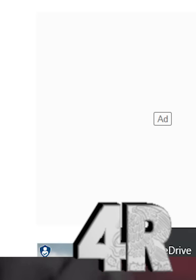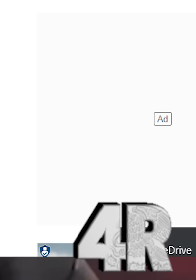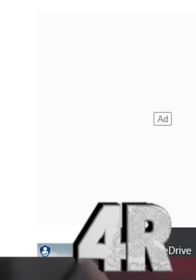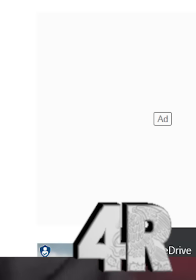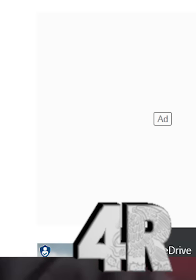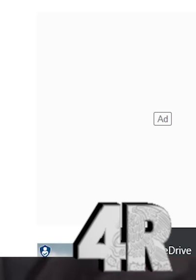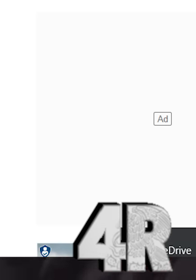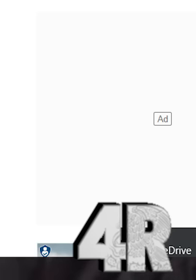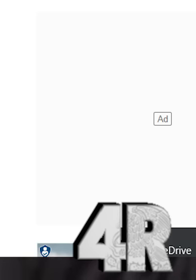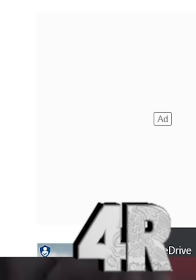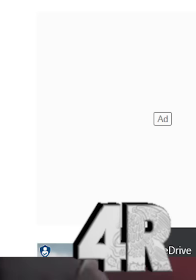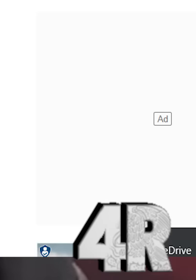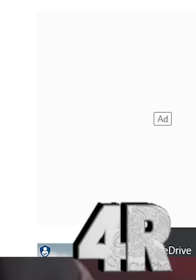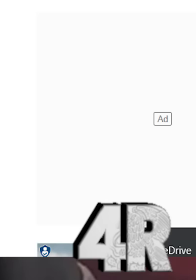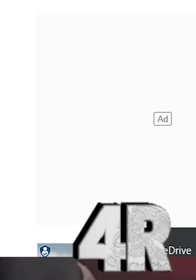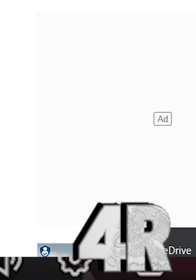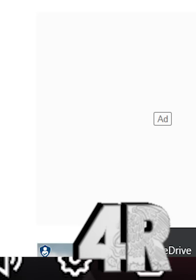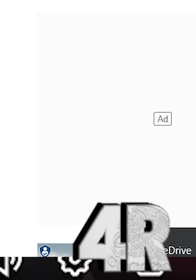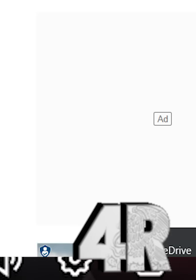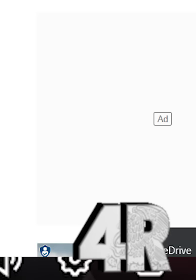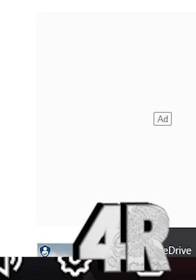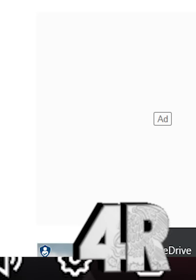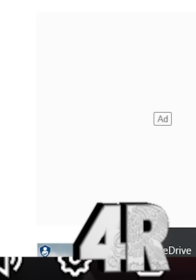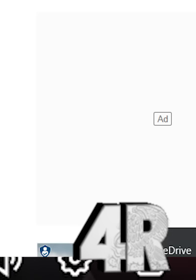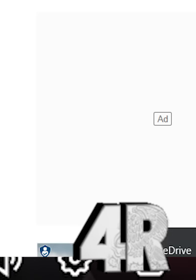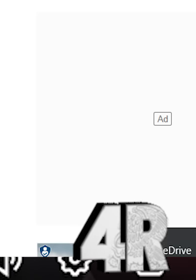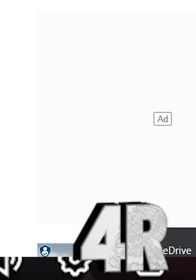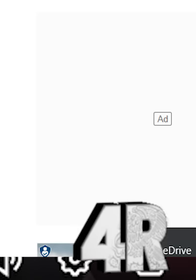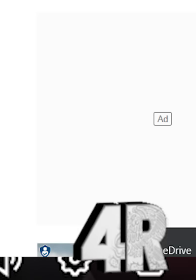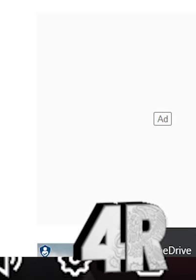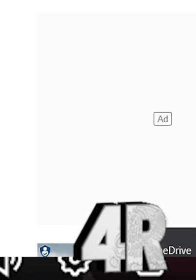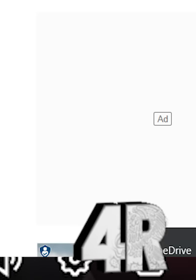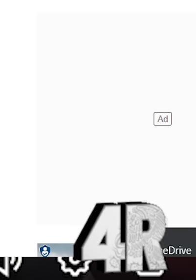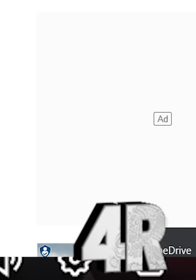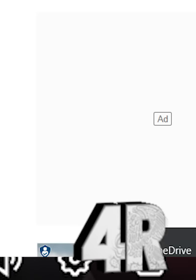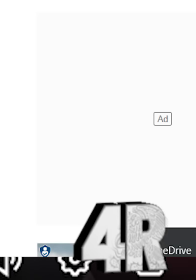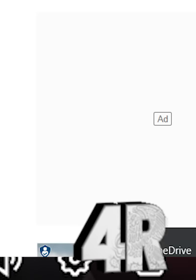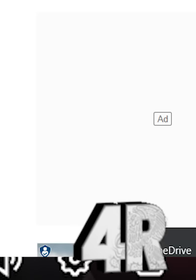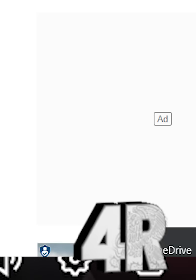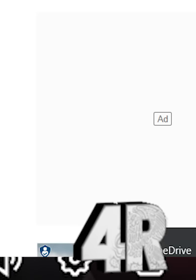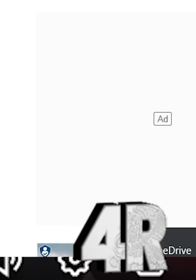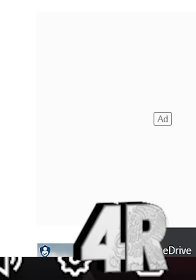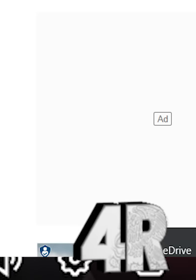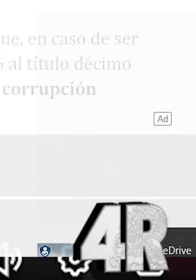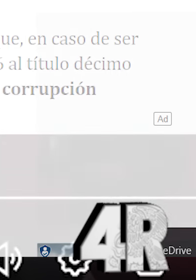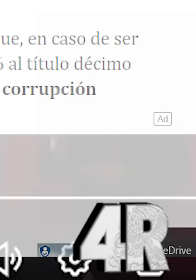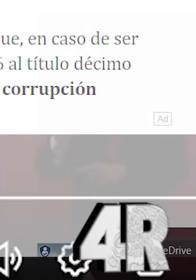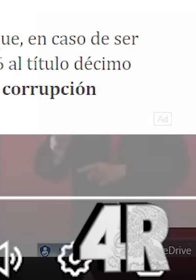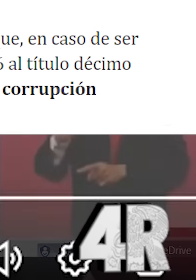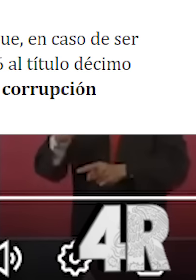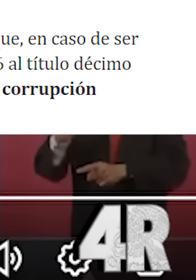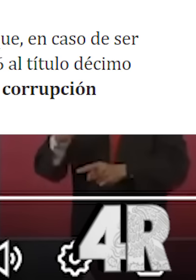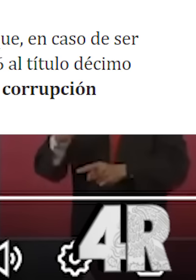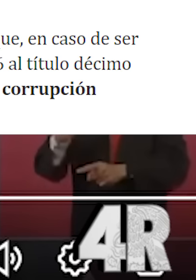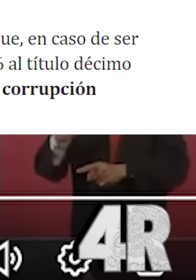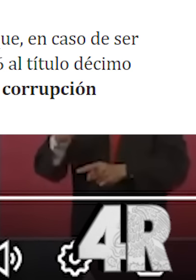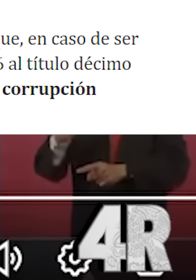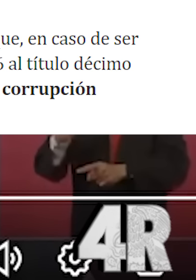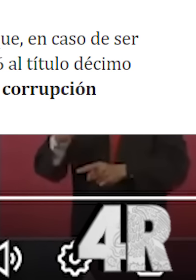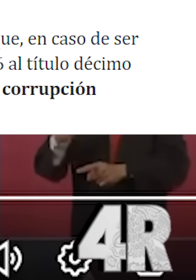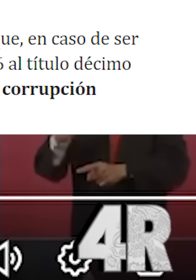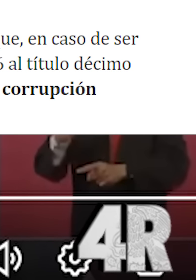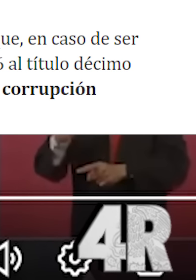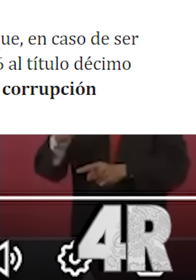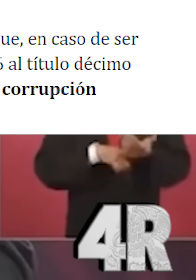de seguir trabajando en contra de los grupos políticos que se enriquecen a costa de la vivienda. El jefe de gobierno Martí Batres presentó